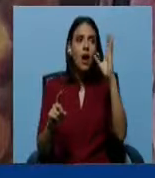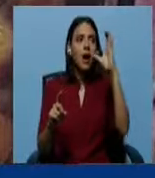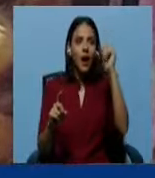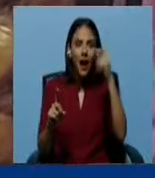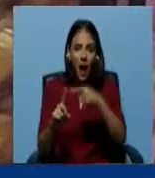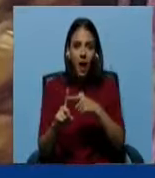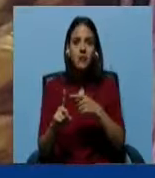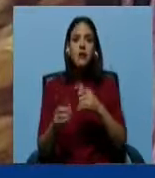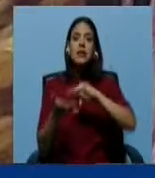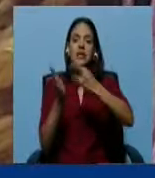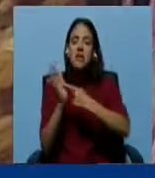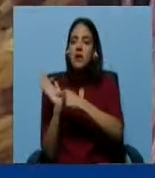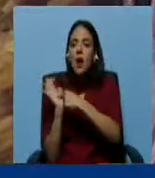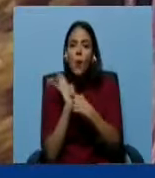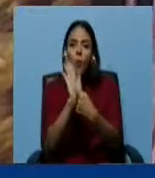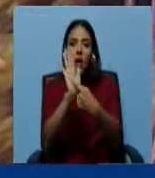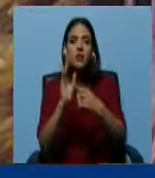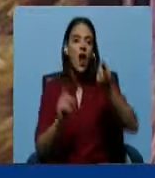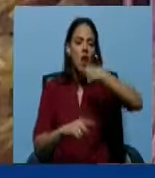ejemplifica la fuerza unida